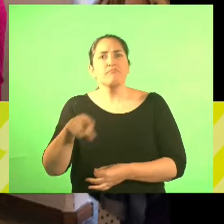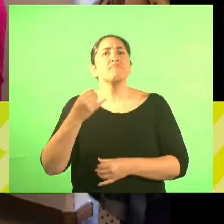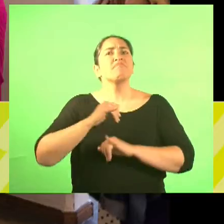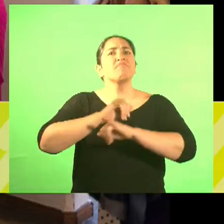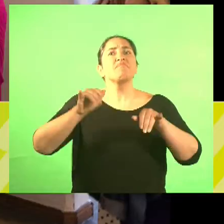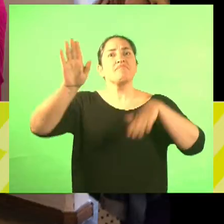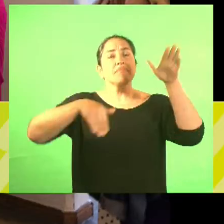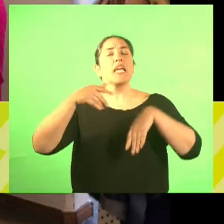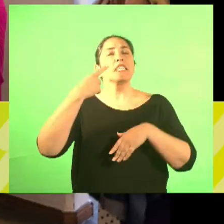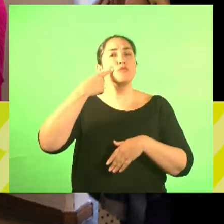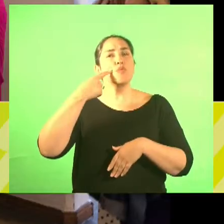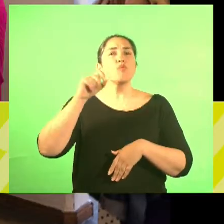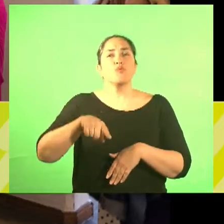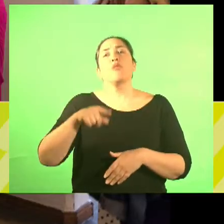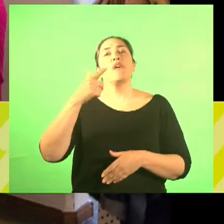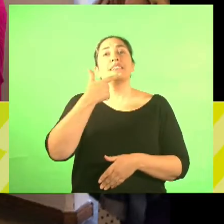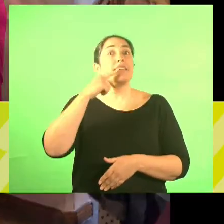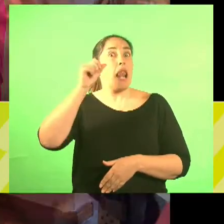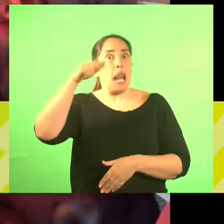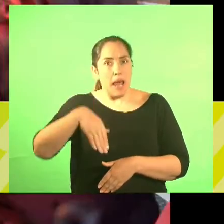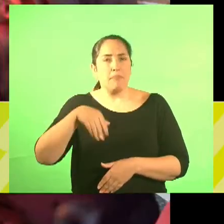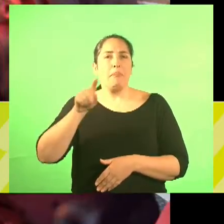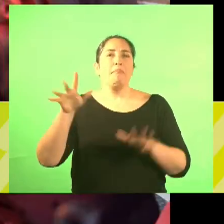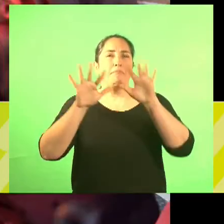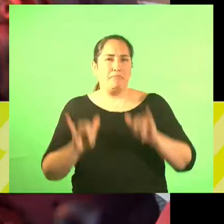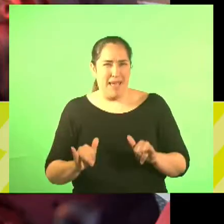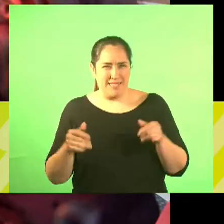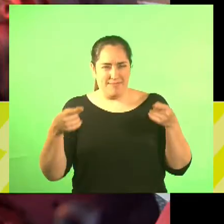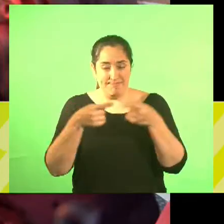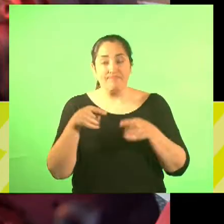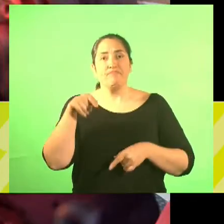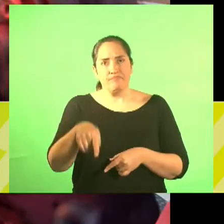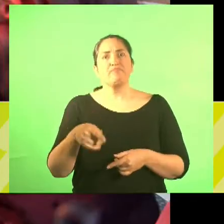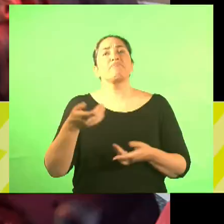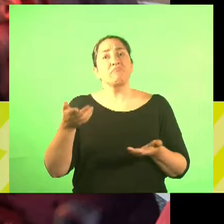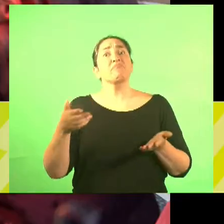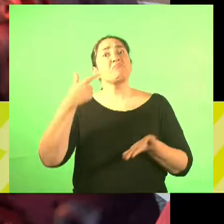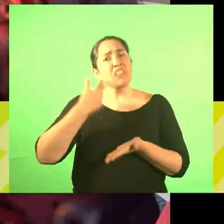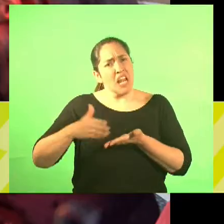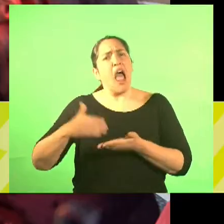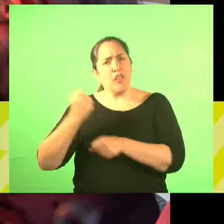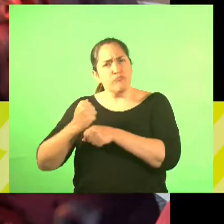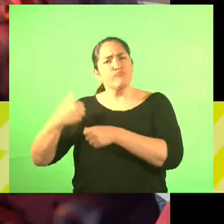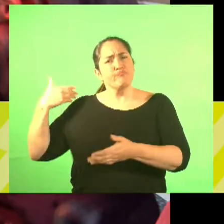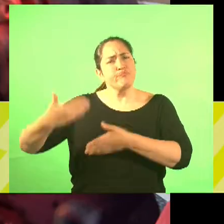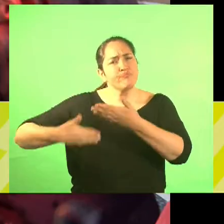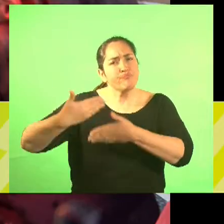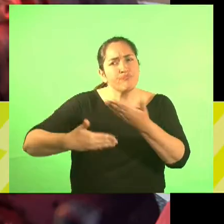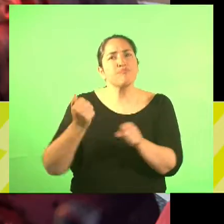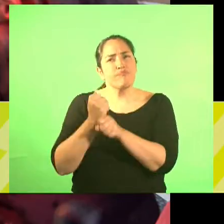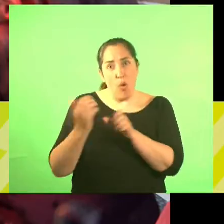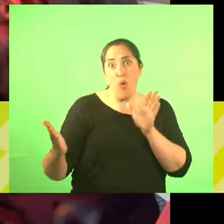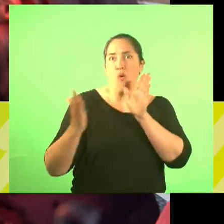para la Paz y nuestro organismo. El encuentro da continuidad al trabajo que se viene desarrollando de manera